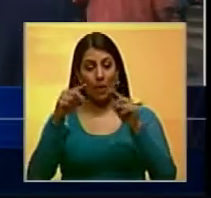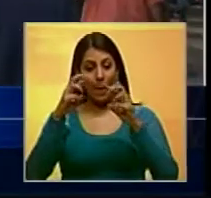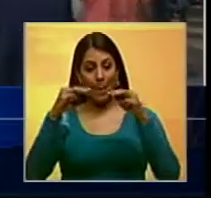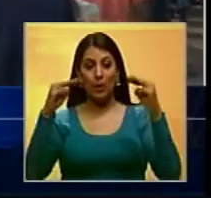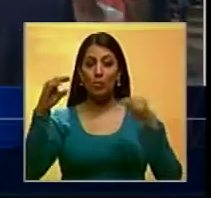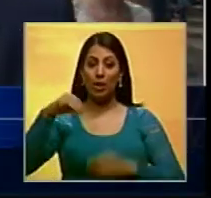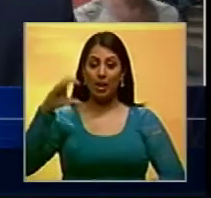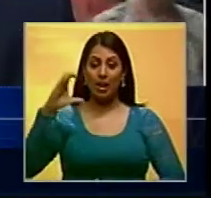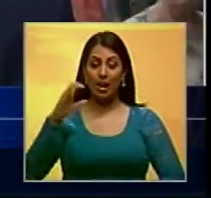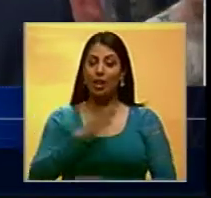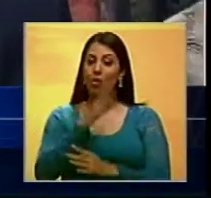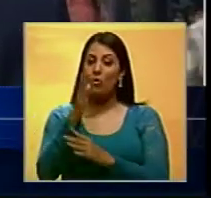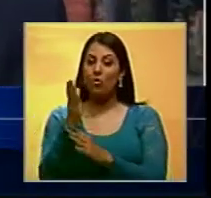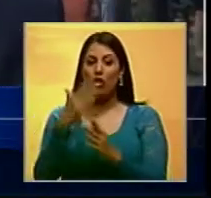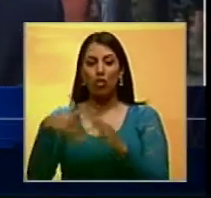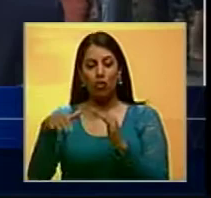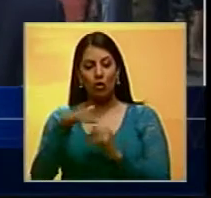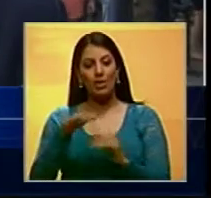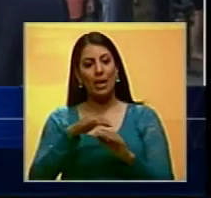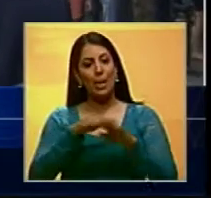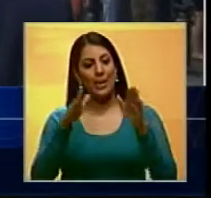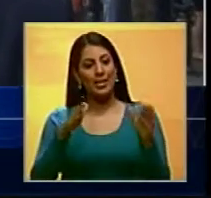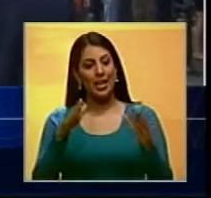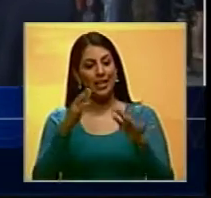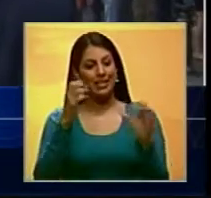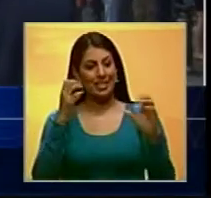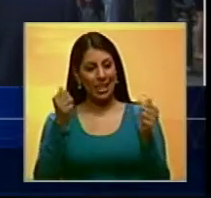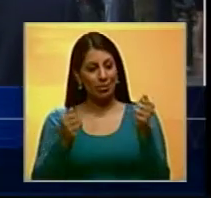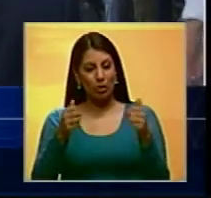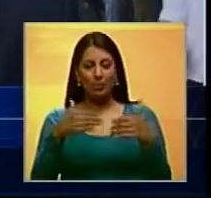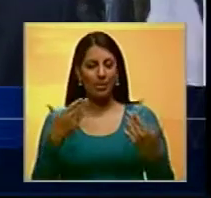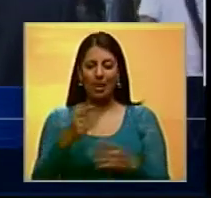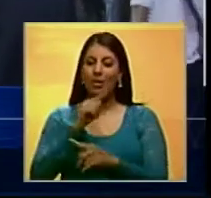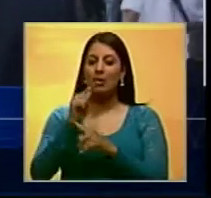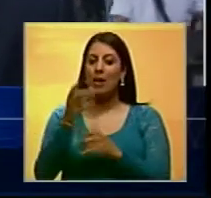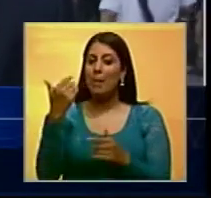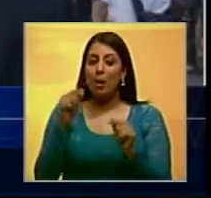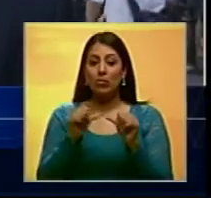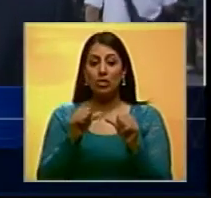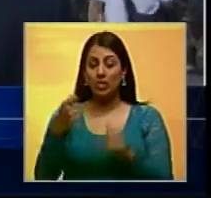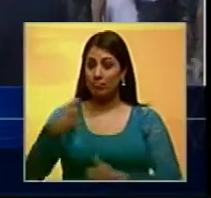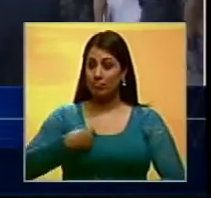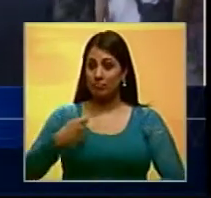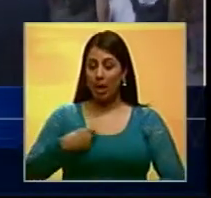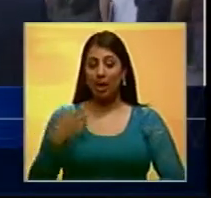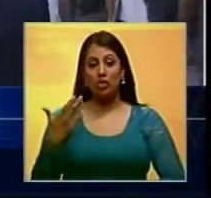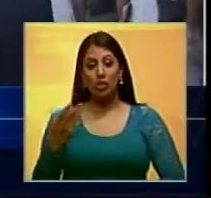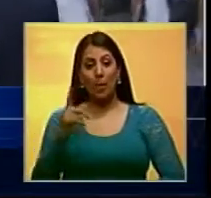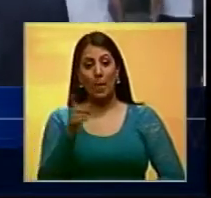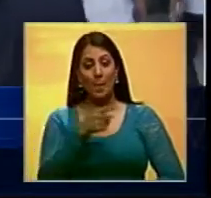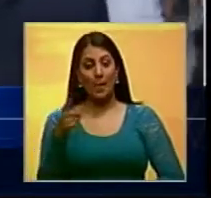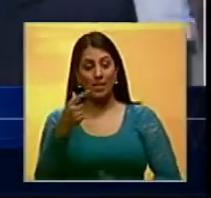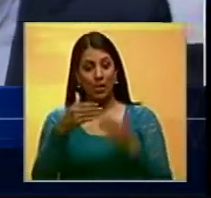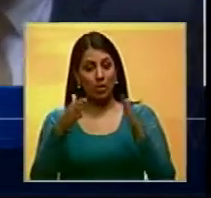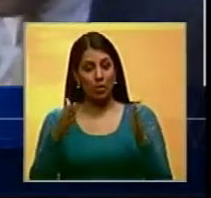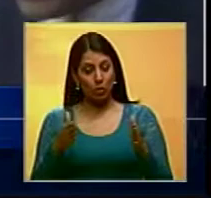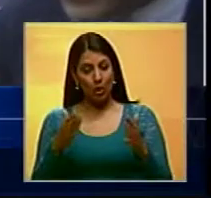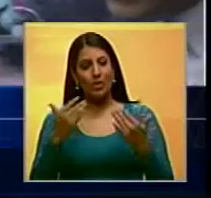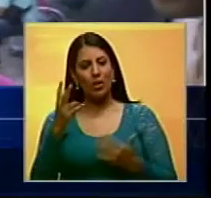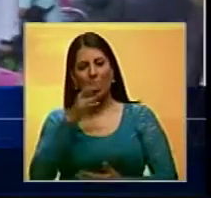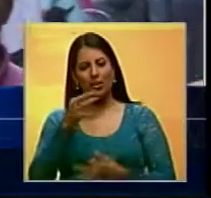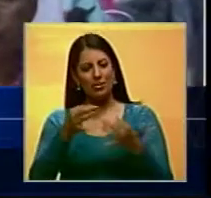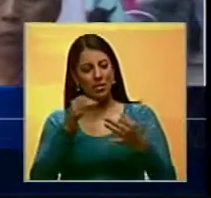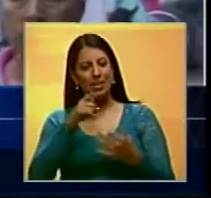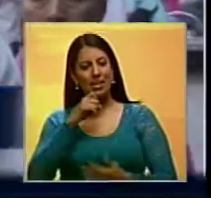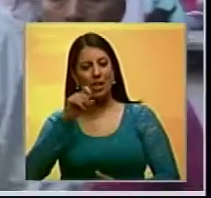metropolitana de Caracas acudieron a la sede del Ministerio del Transporte para exigir que se mantenga el subsidio del pasaje estudiantil. Por ello vamos a